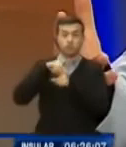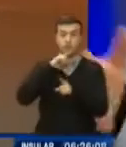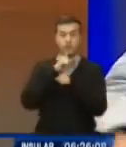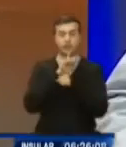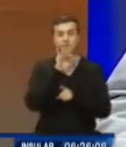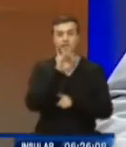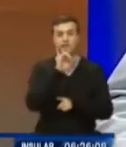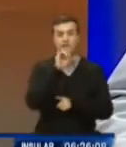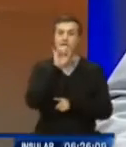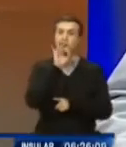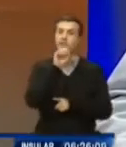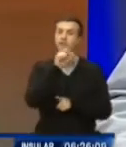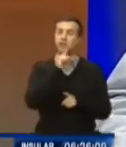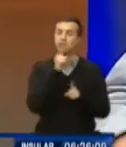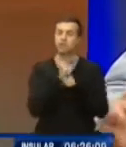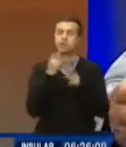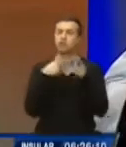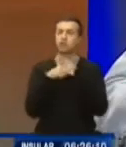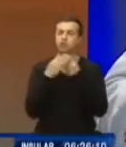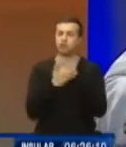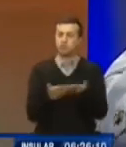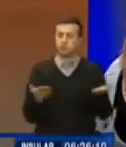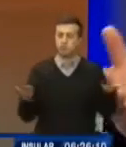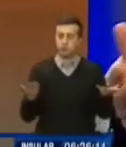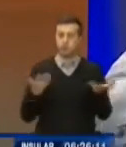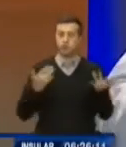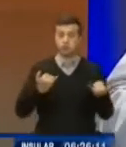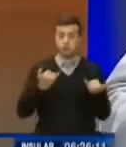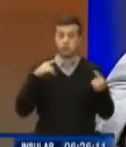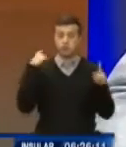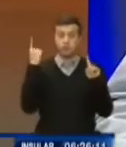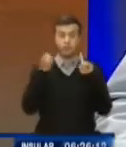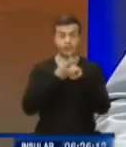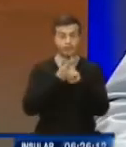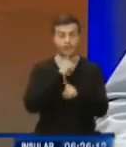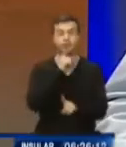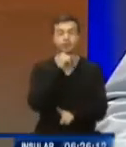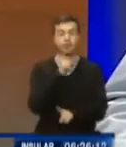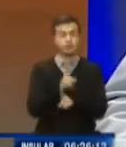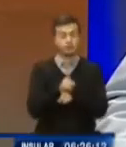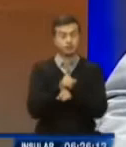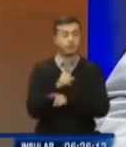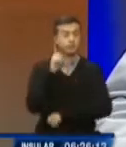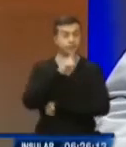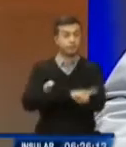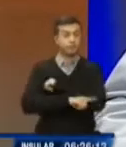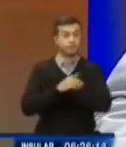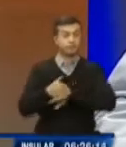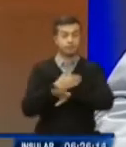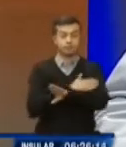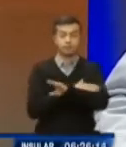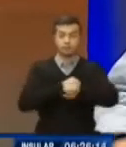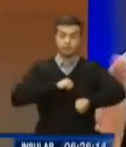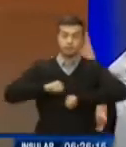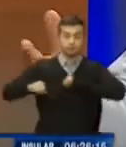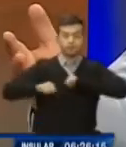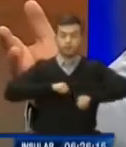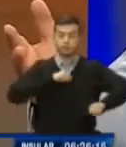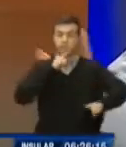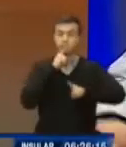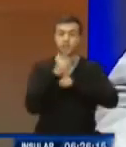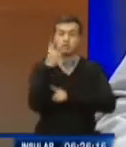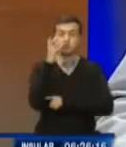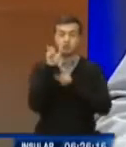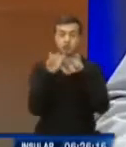fifa era un gran mercado y lo que estamos viendo desde el primer coletazo fuerte después de lo que ocurrió donde aparecieron